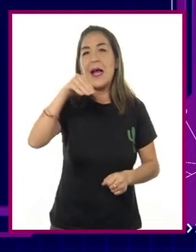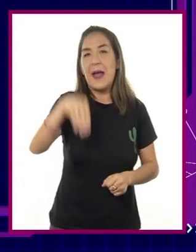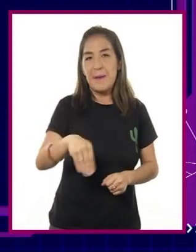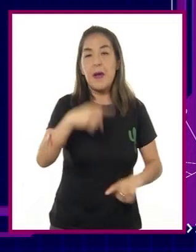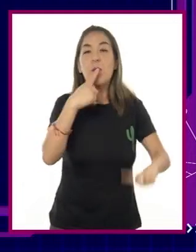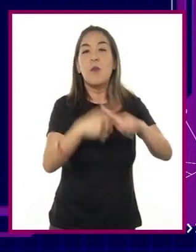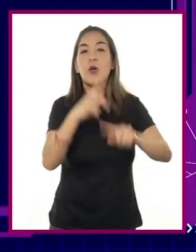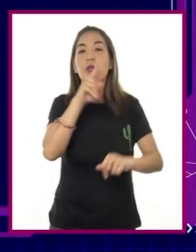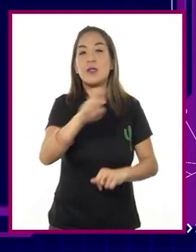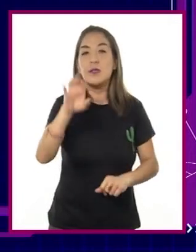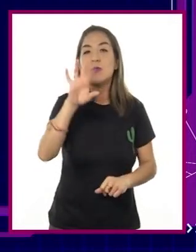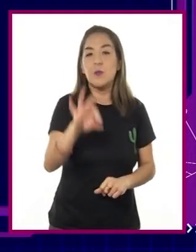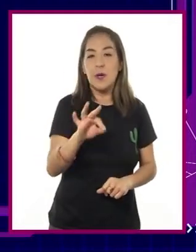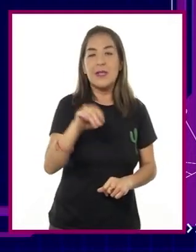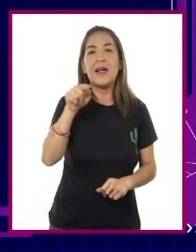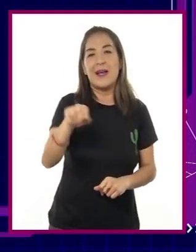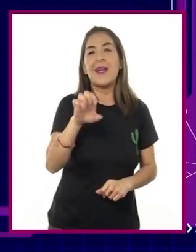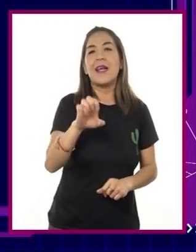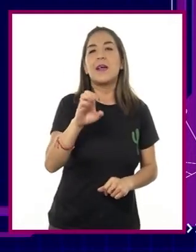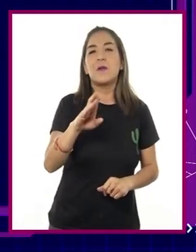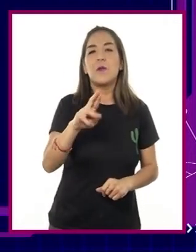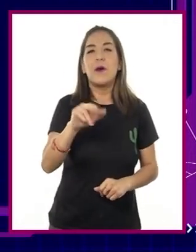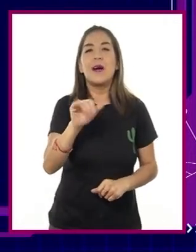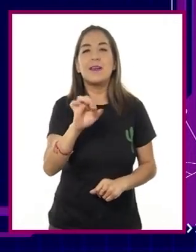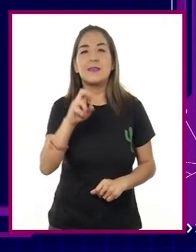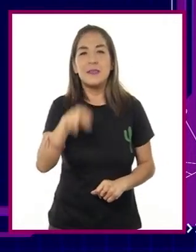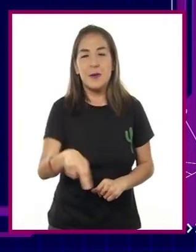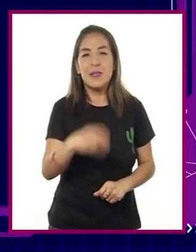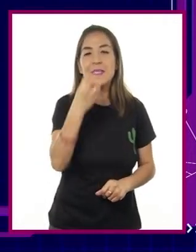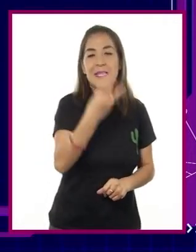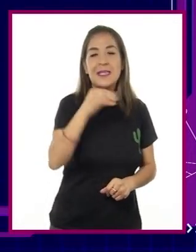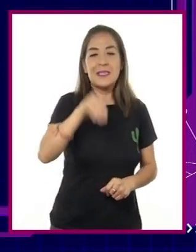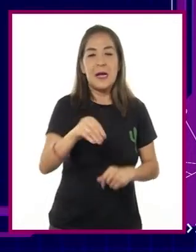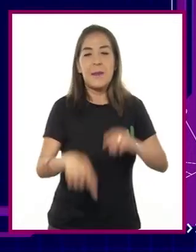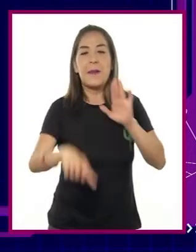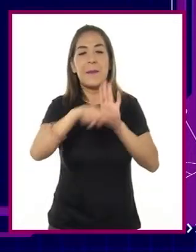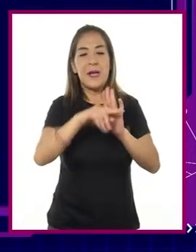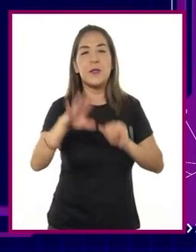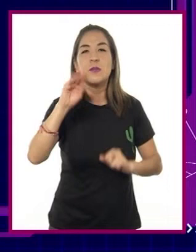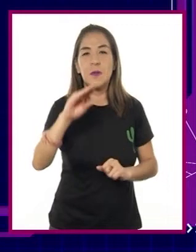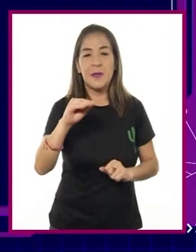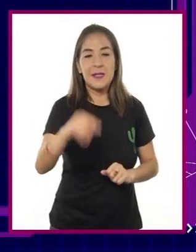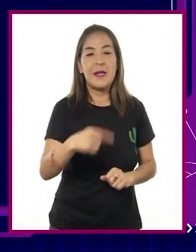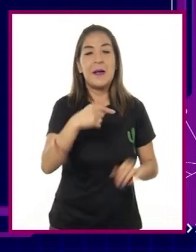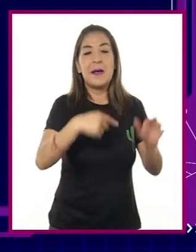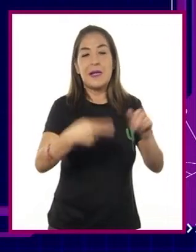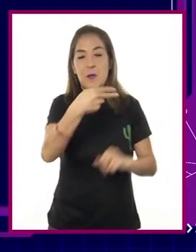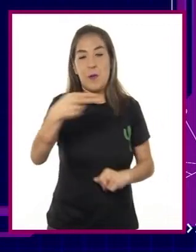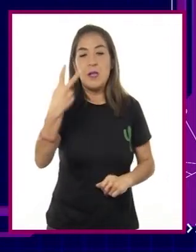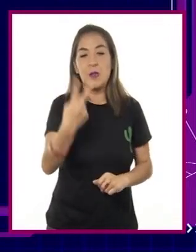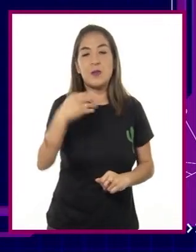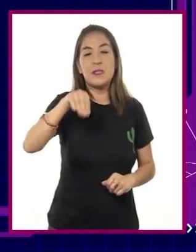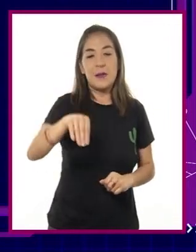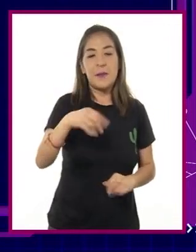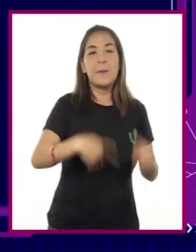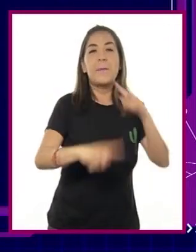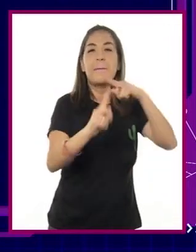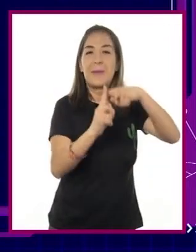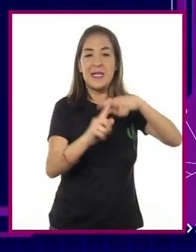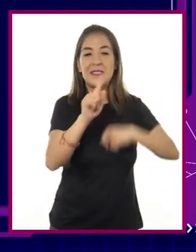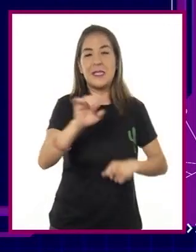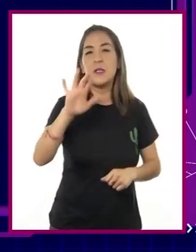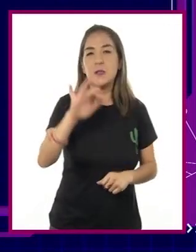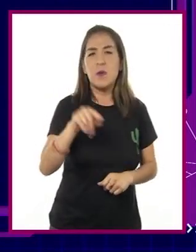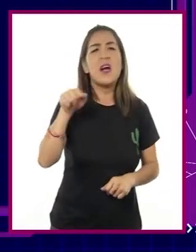por 240 en la ecuación inicial 3m menos 90 igual a 2m más 150. A este